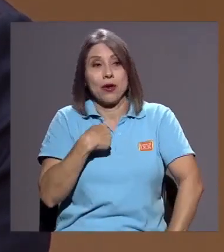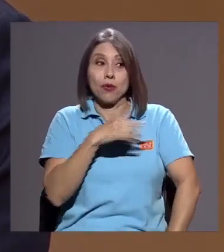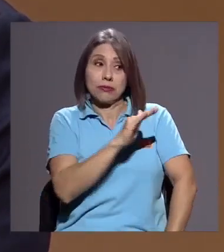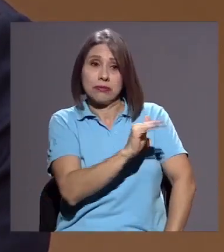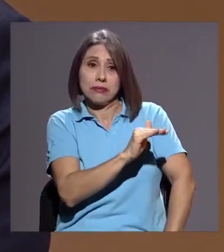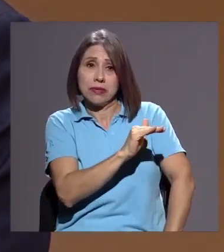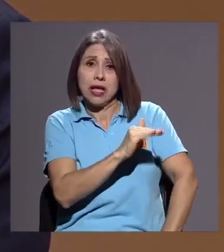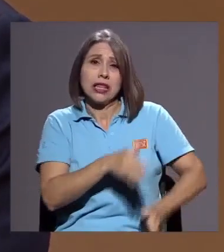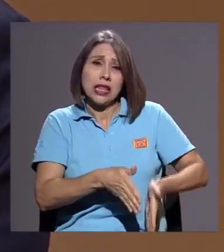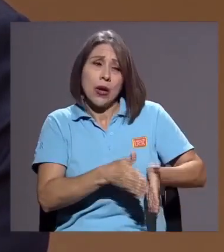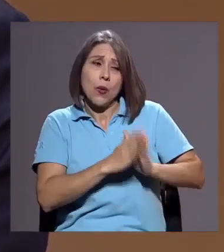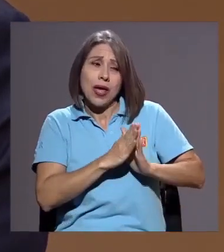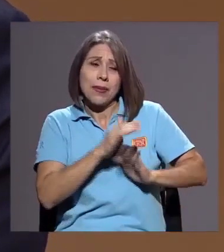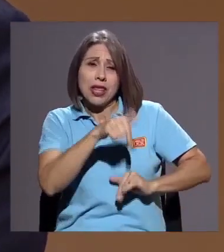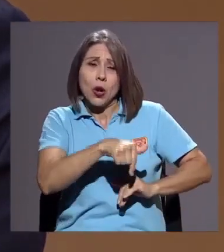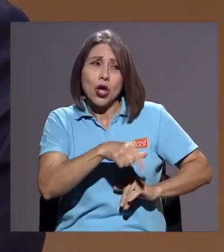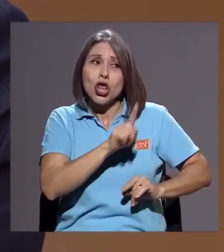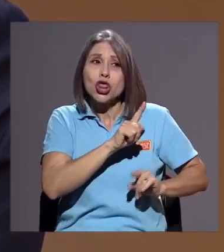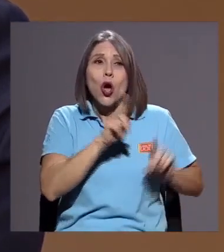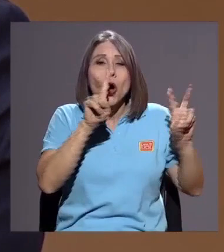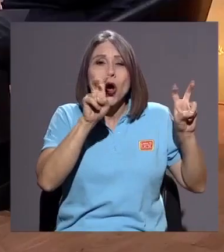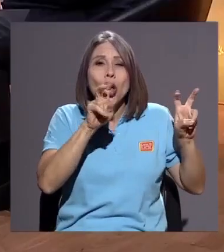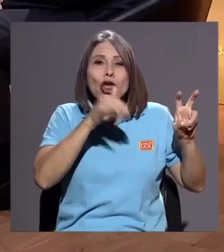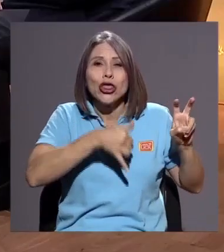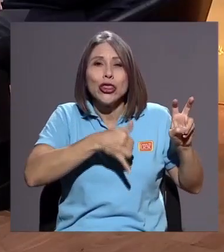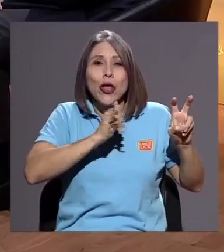no tomes muchos tamales.